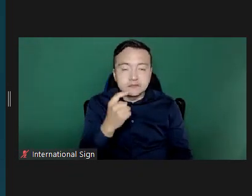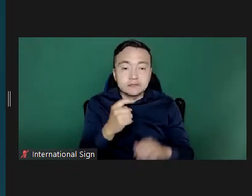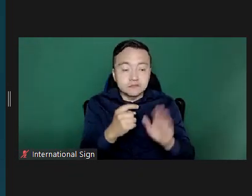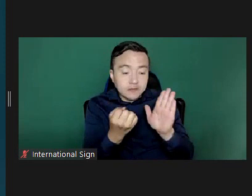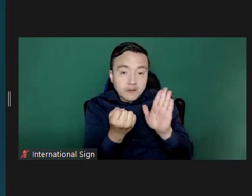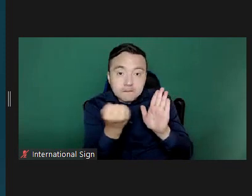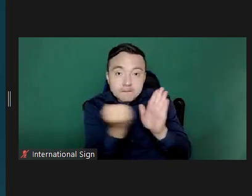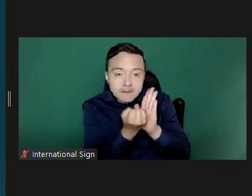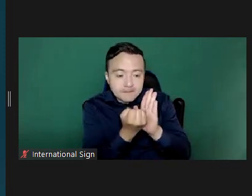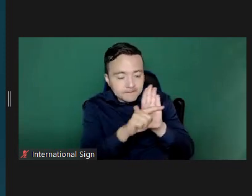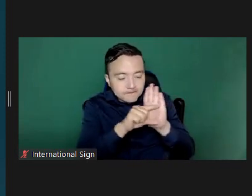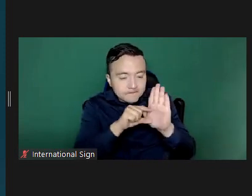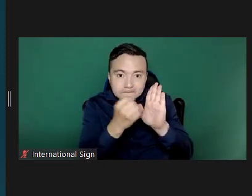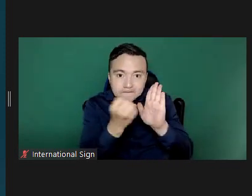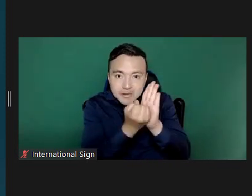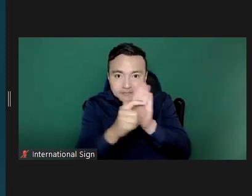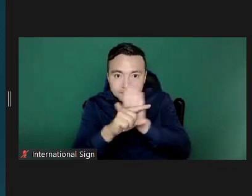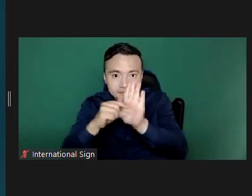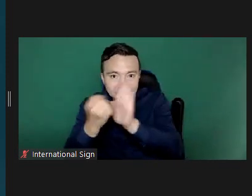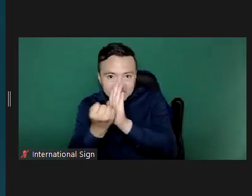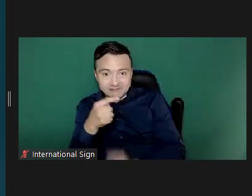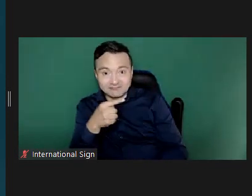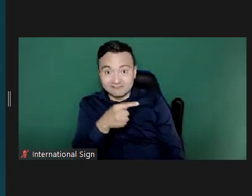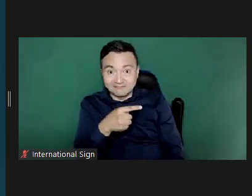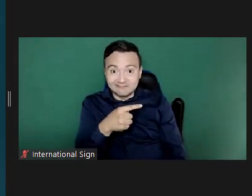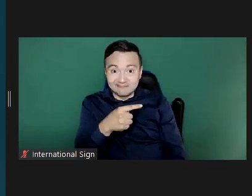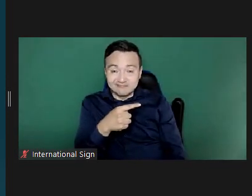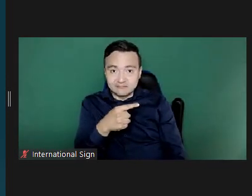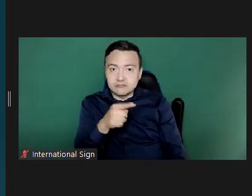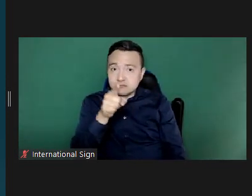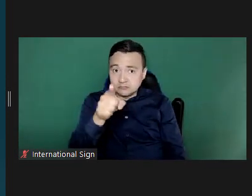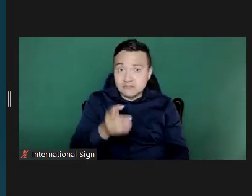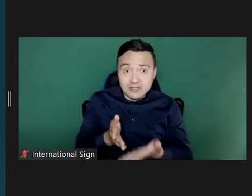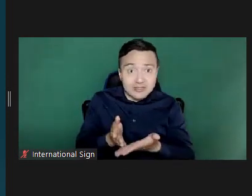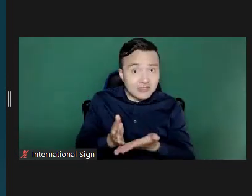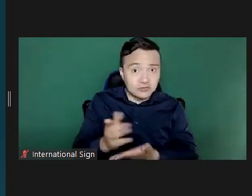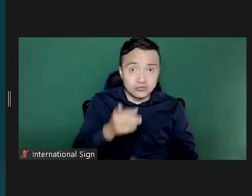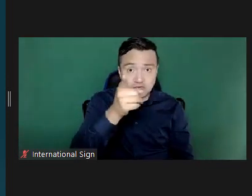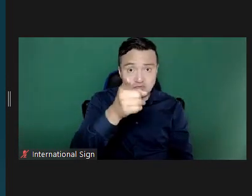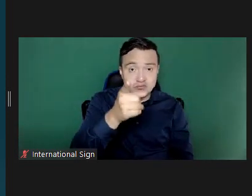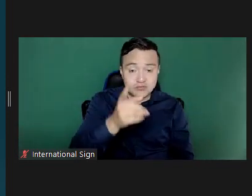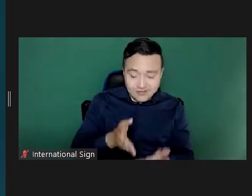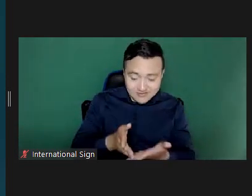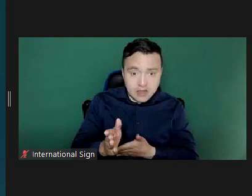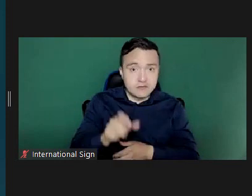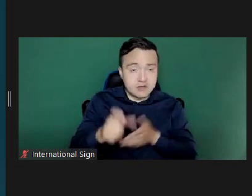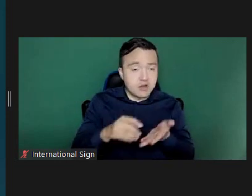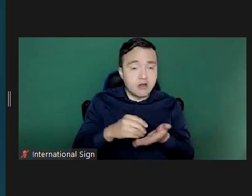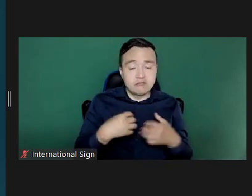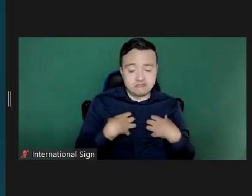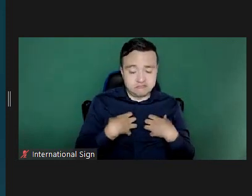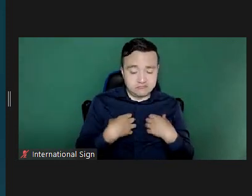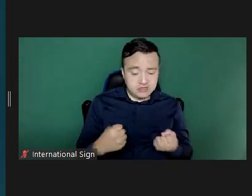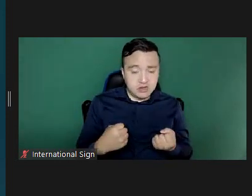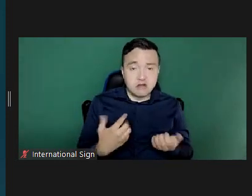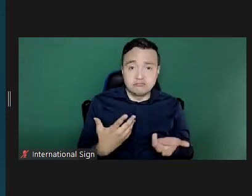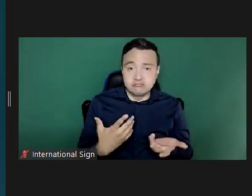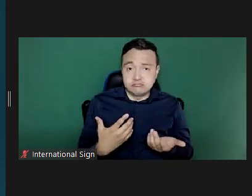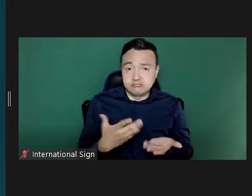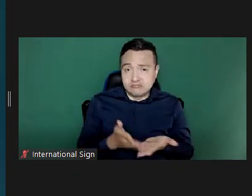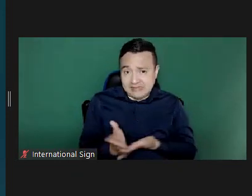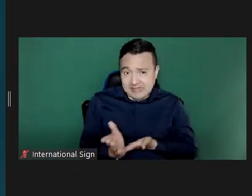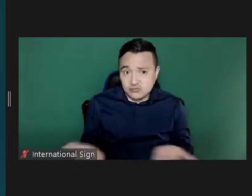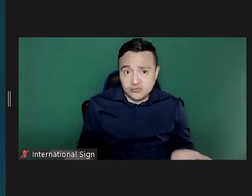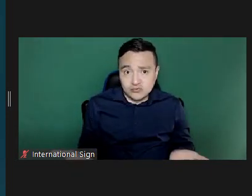los consumidores, que nos parece que es un derecho. El derecho a la salud involucra un derecho a